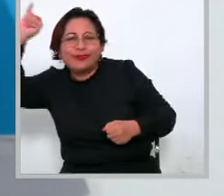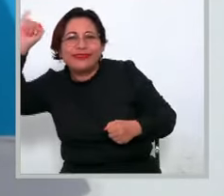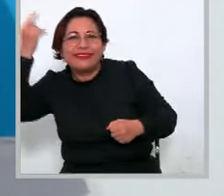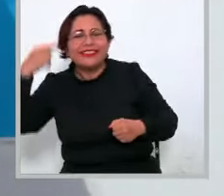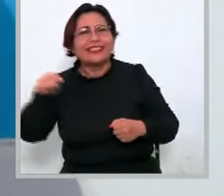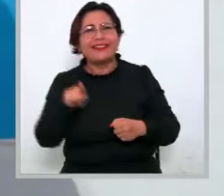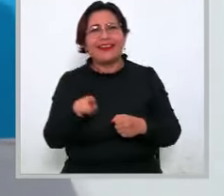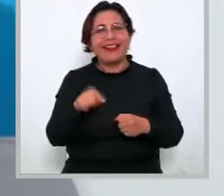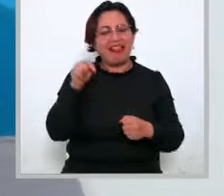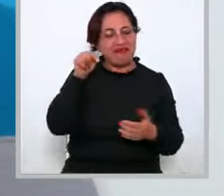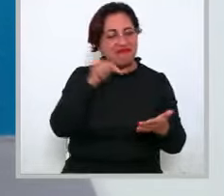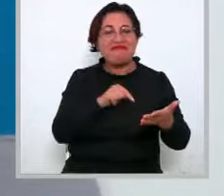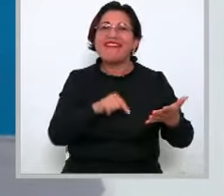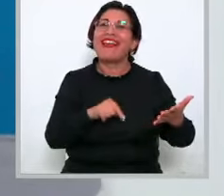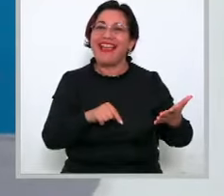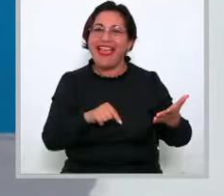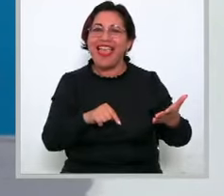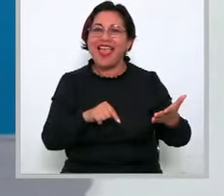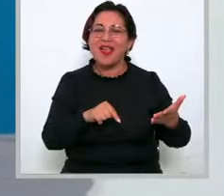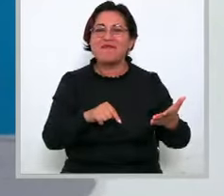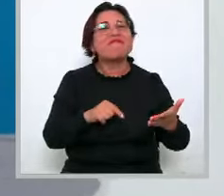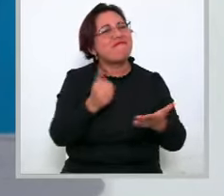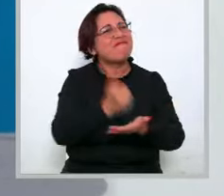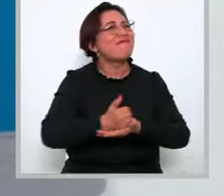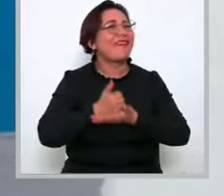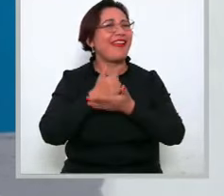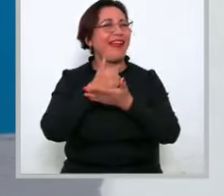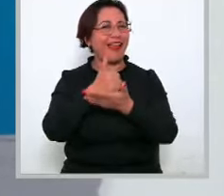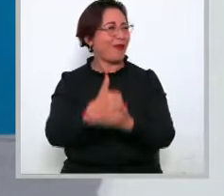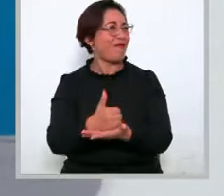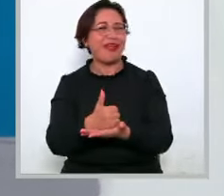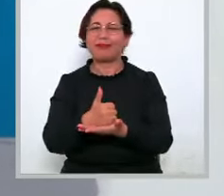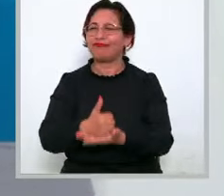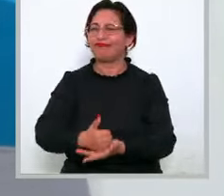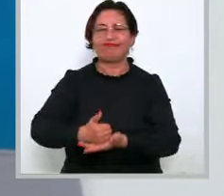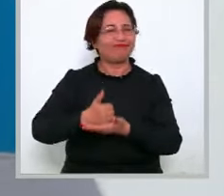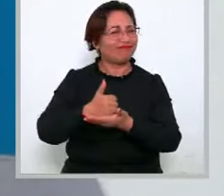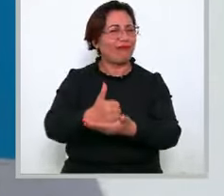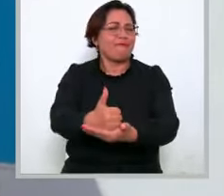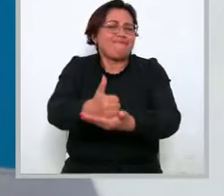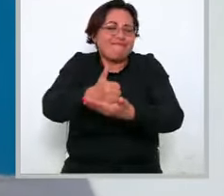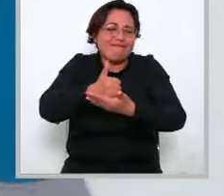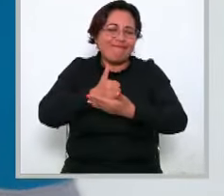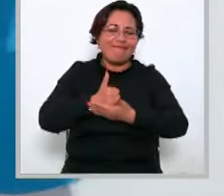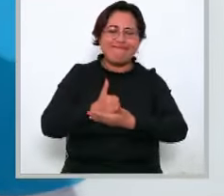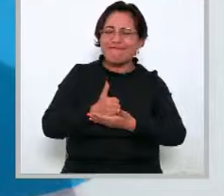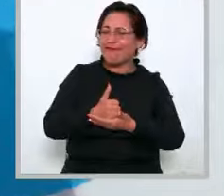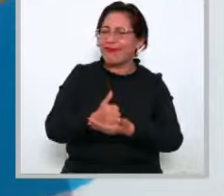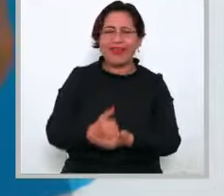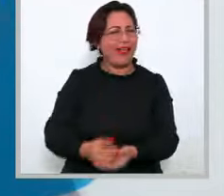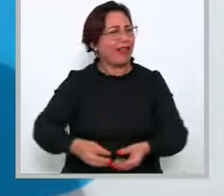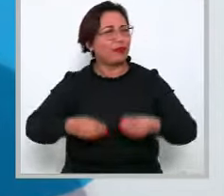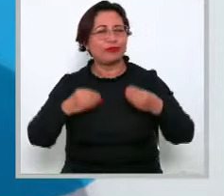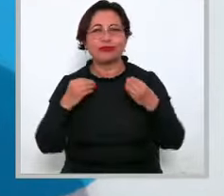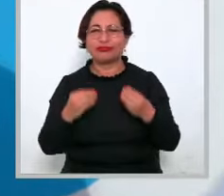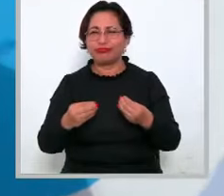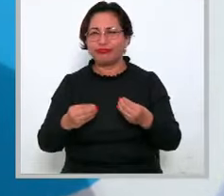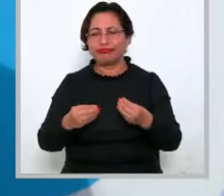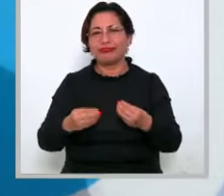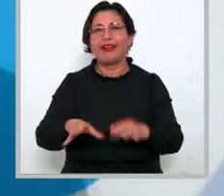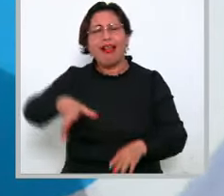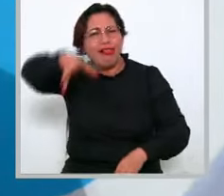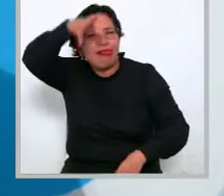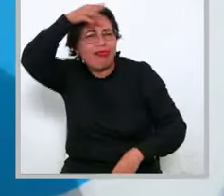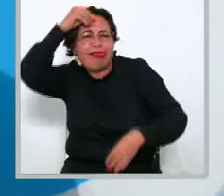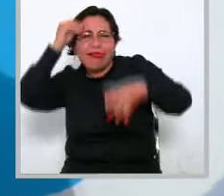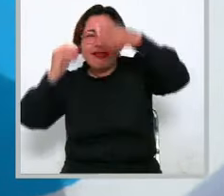u otra forma este tipo de acciones en casa nos ayuda muchísimo. De alguna manera también nosotros podemos